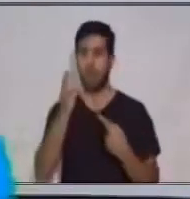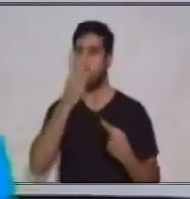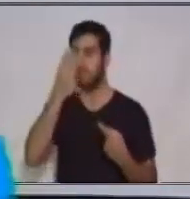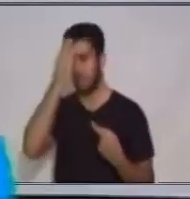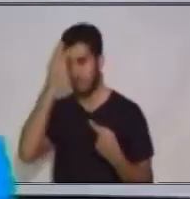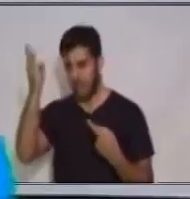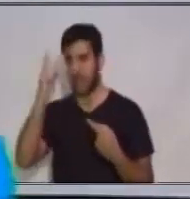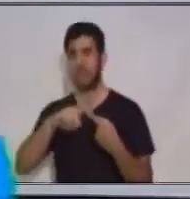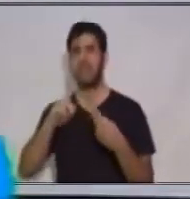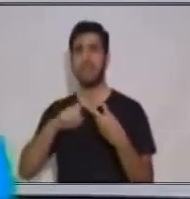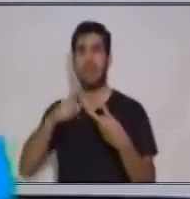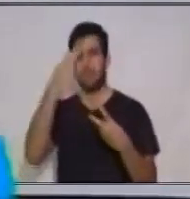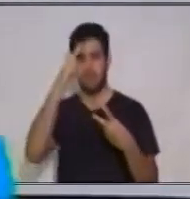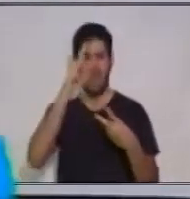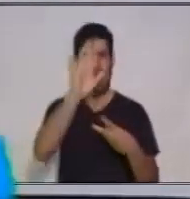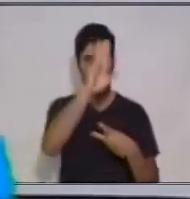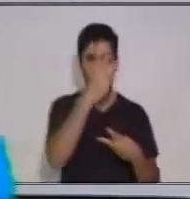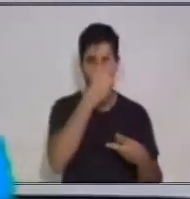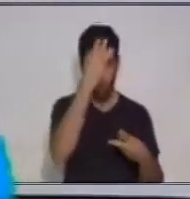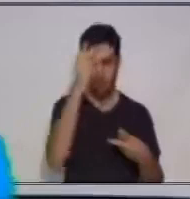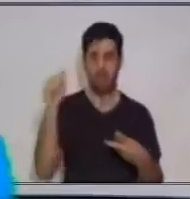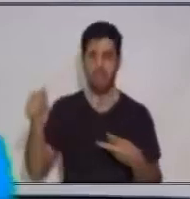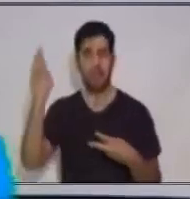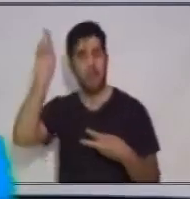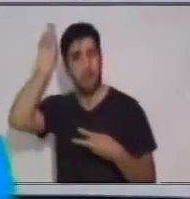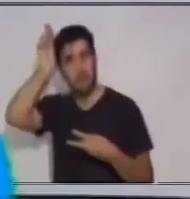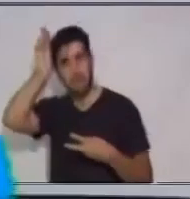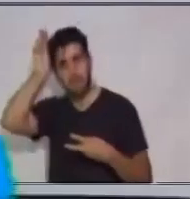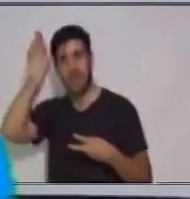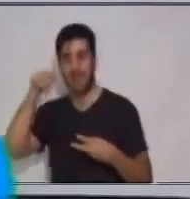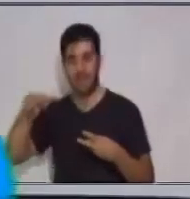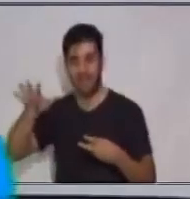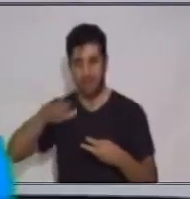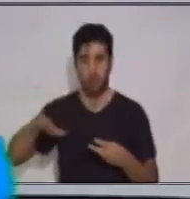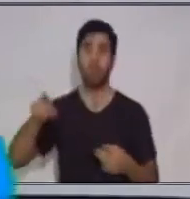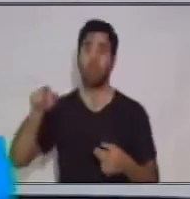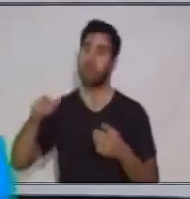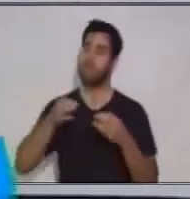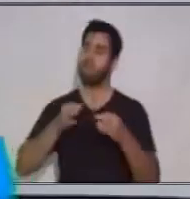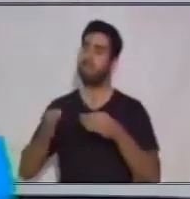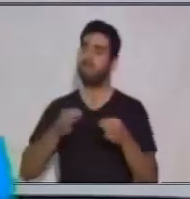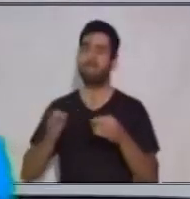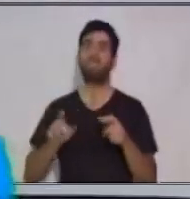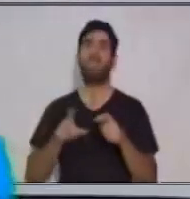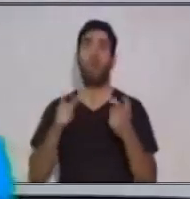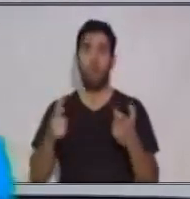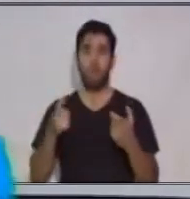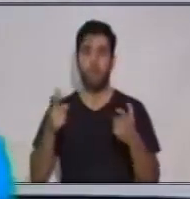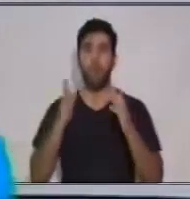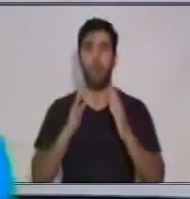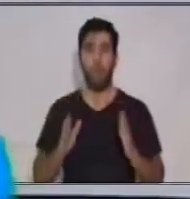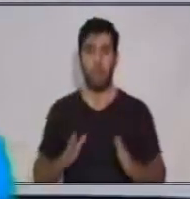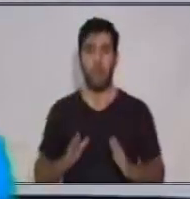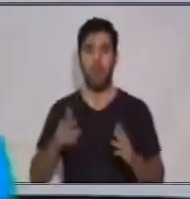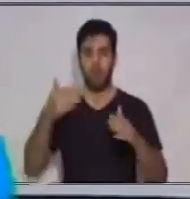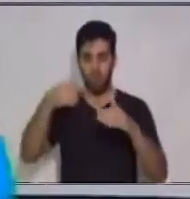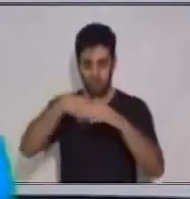la inca, pues especifican la creación del hombre, ¿sí? Y cada una pues tiene la